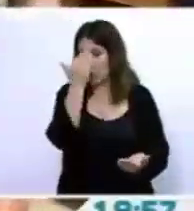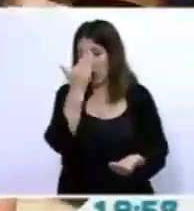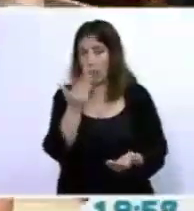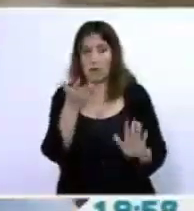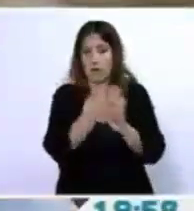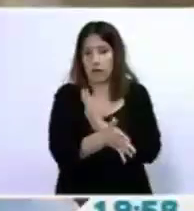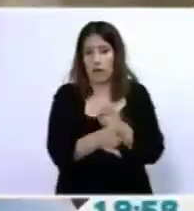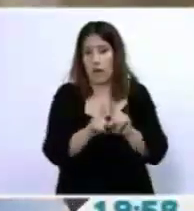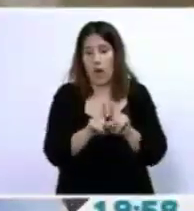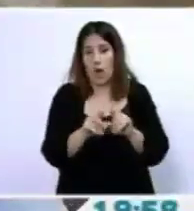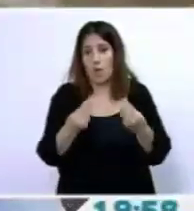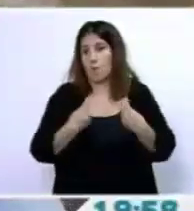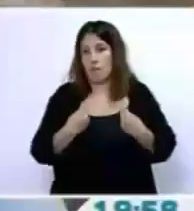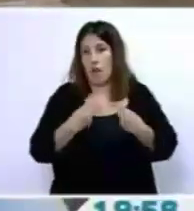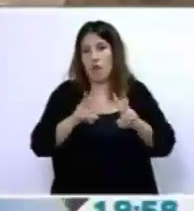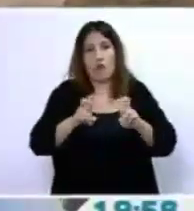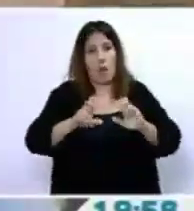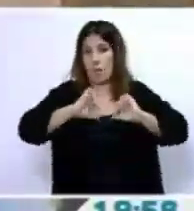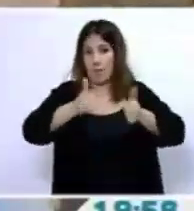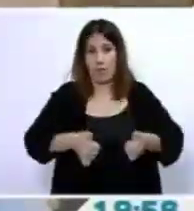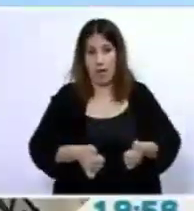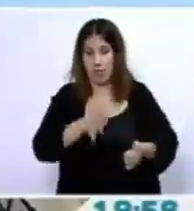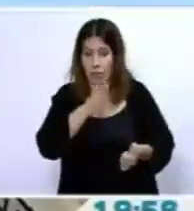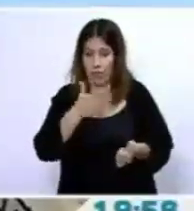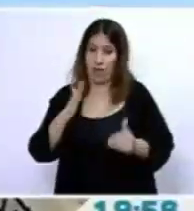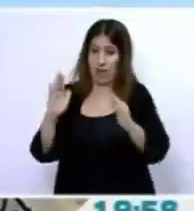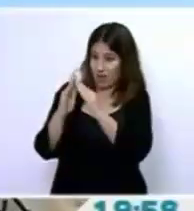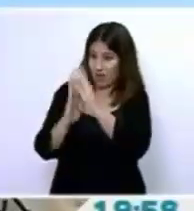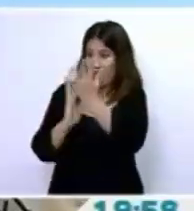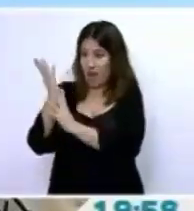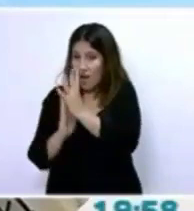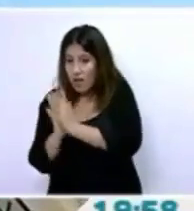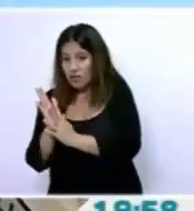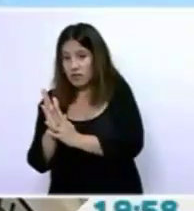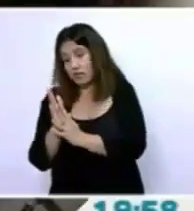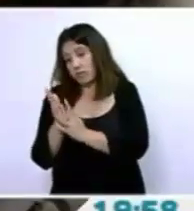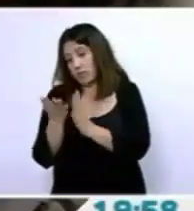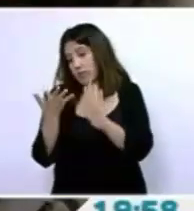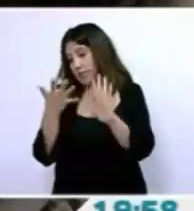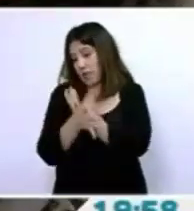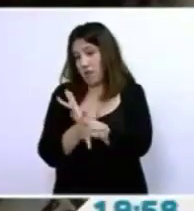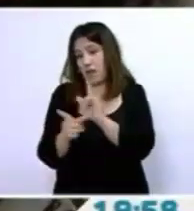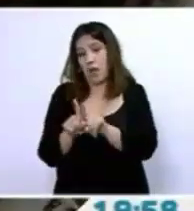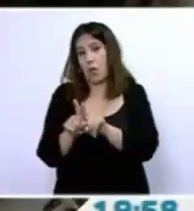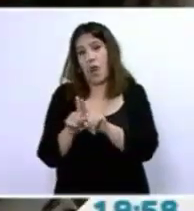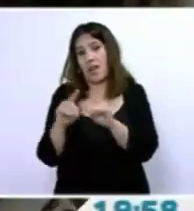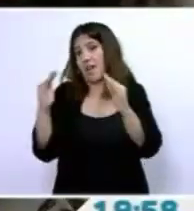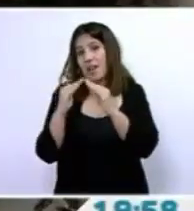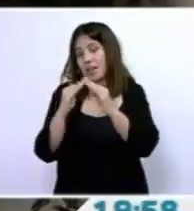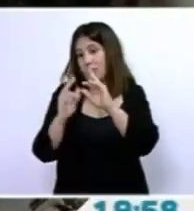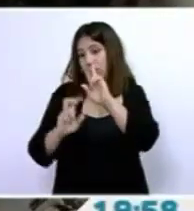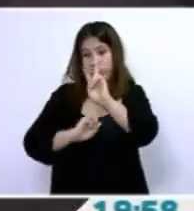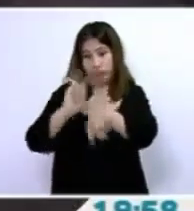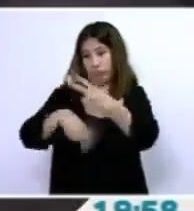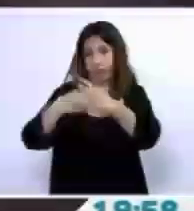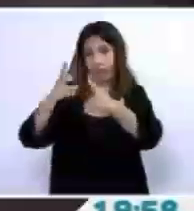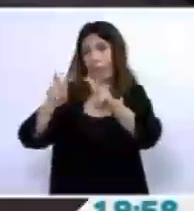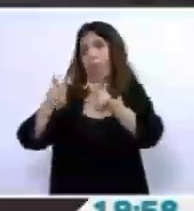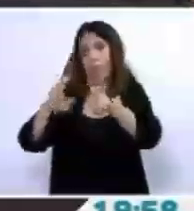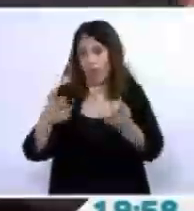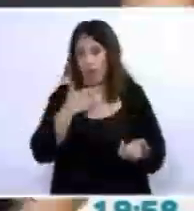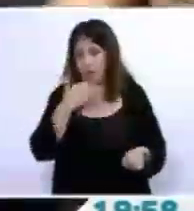primeras. Con lo ocurrido en mi casa, pues es volver a poner una casa en su sitio.